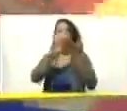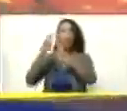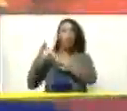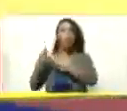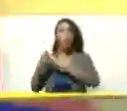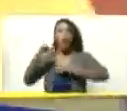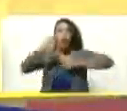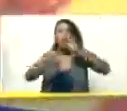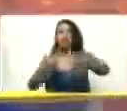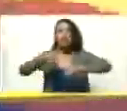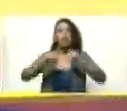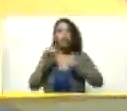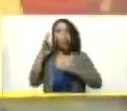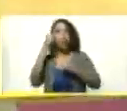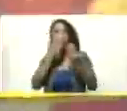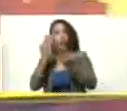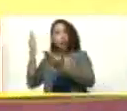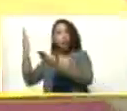¡Suena!